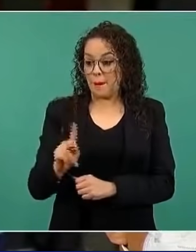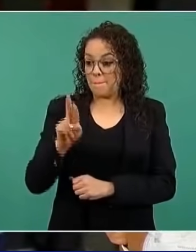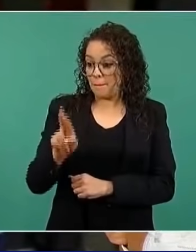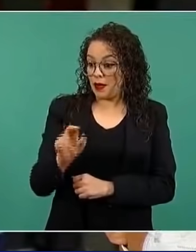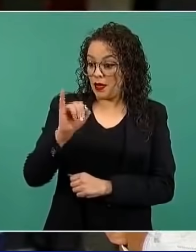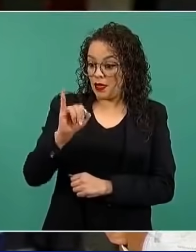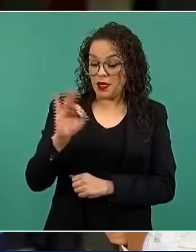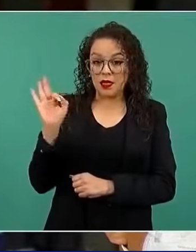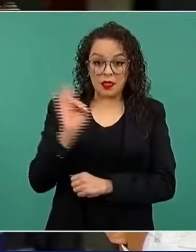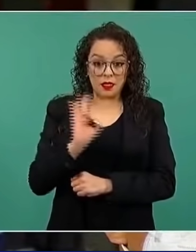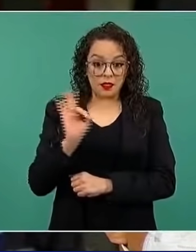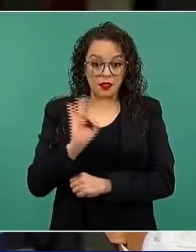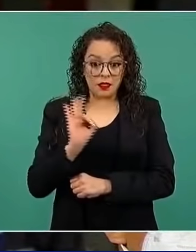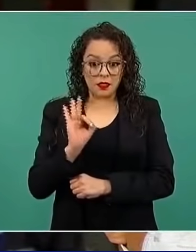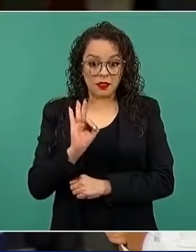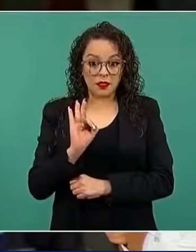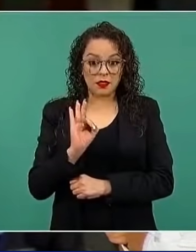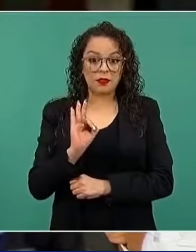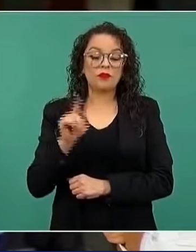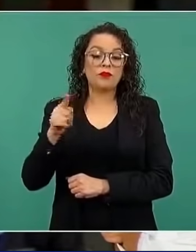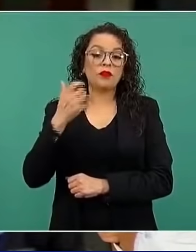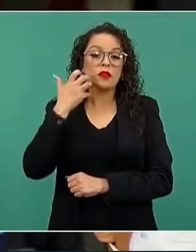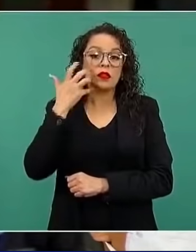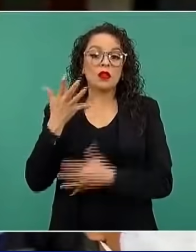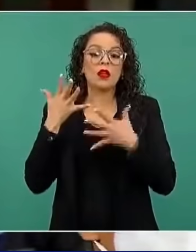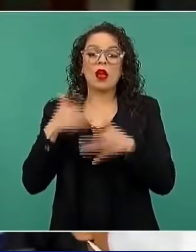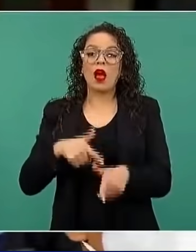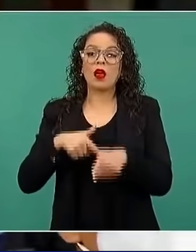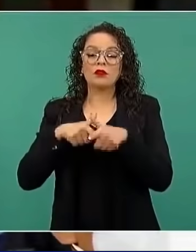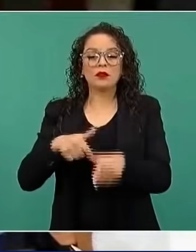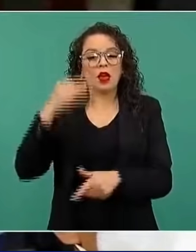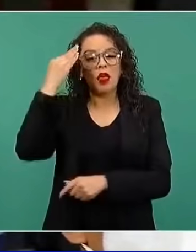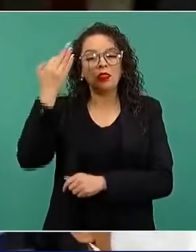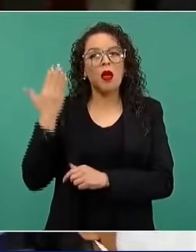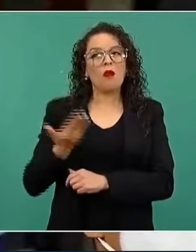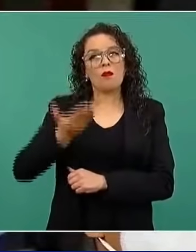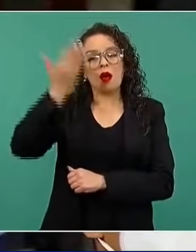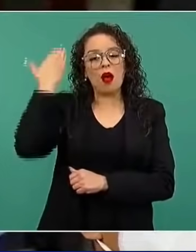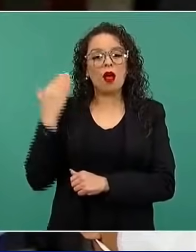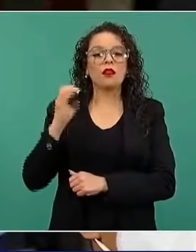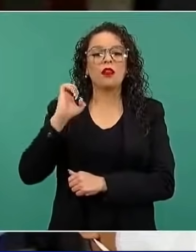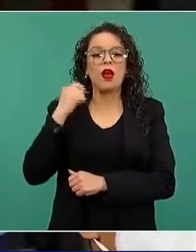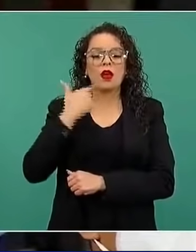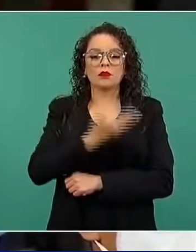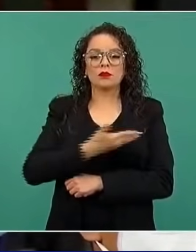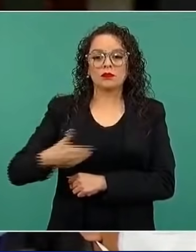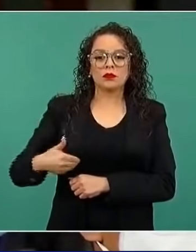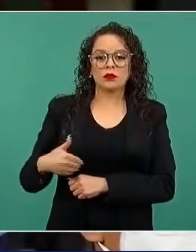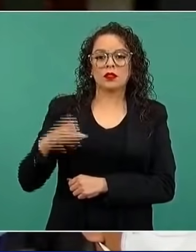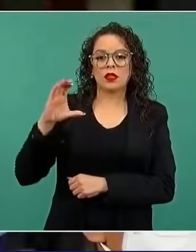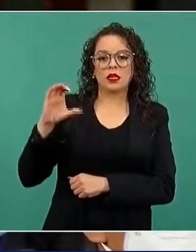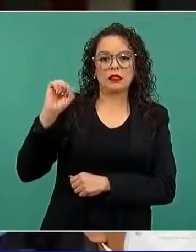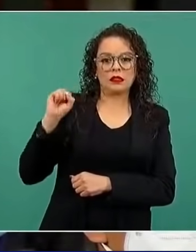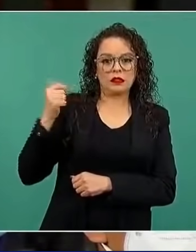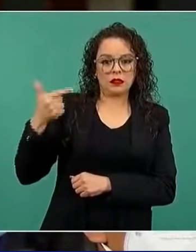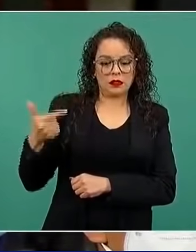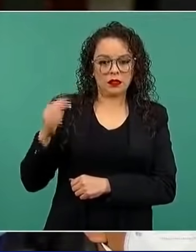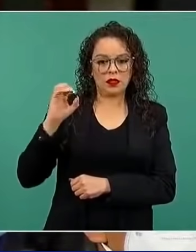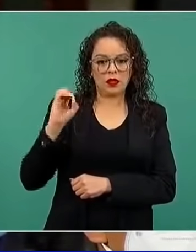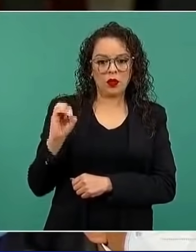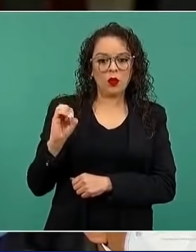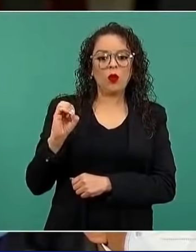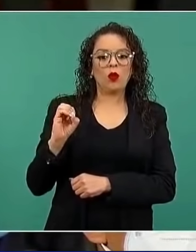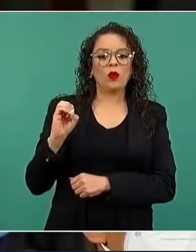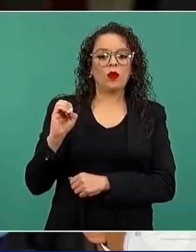irse sobre la política salinista o la política del general Lázaro Cárdenas o también del expresidente